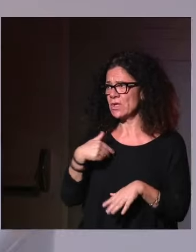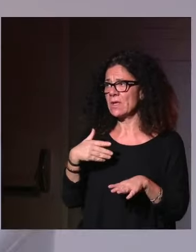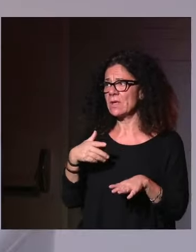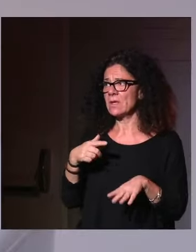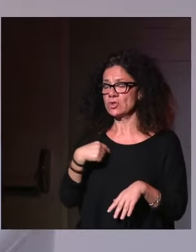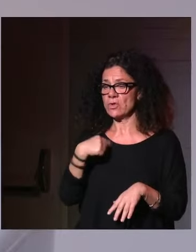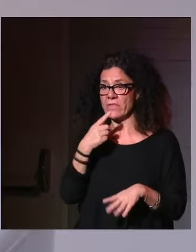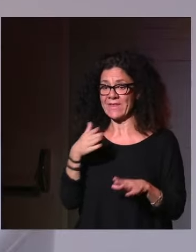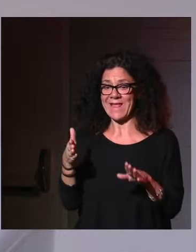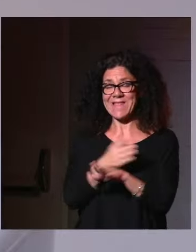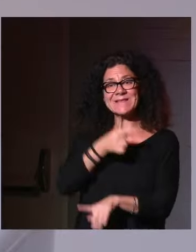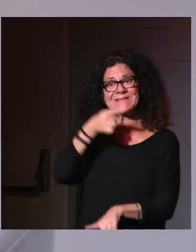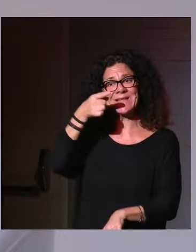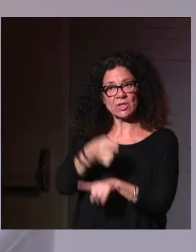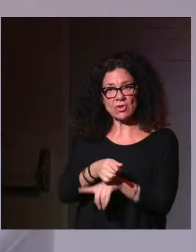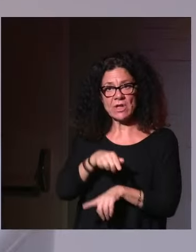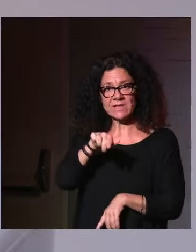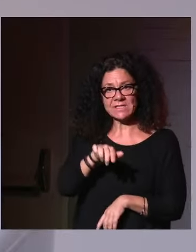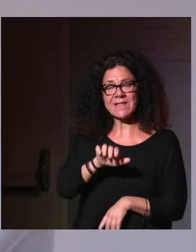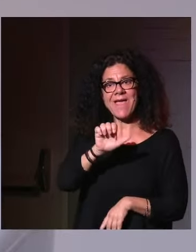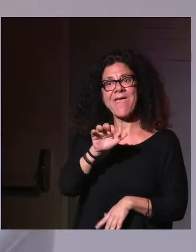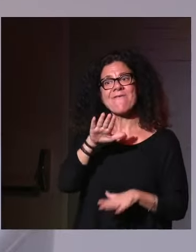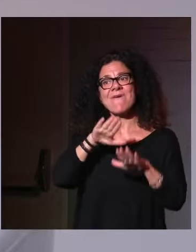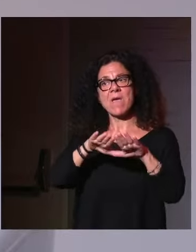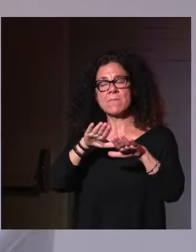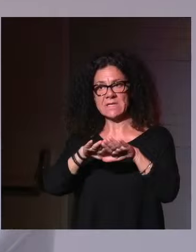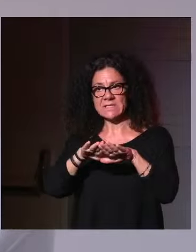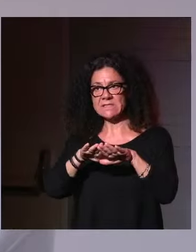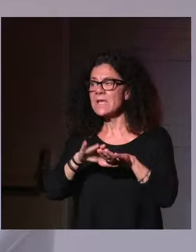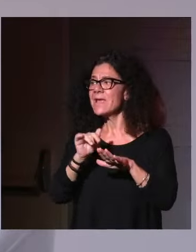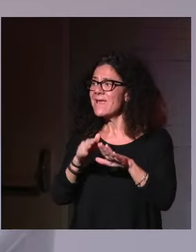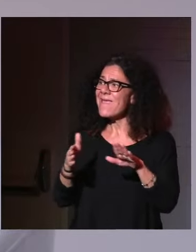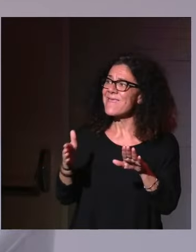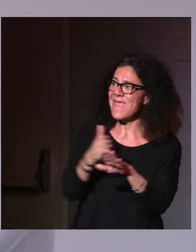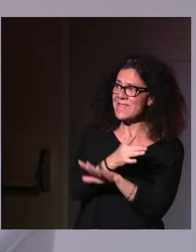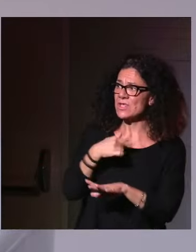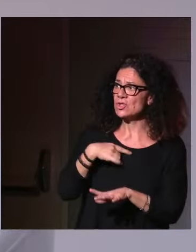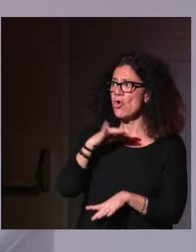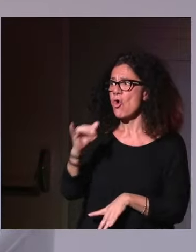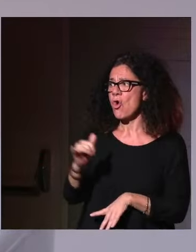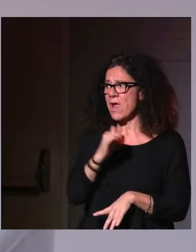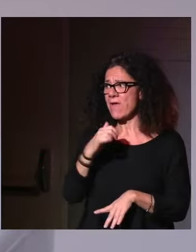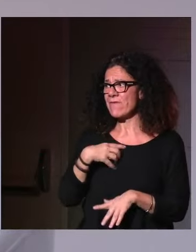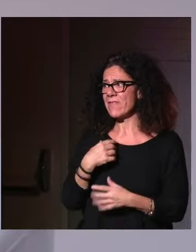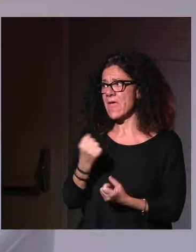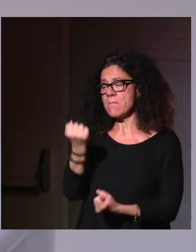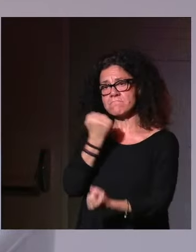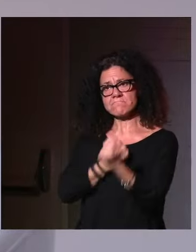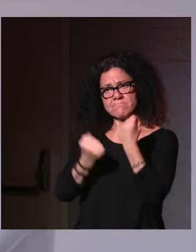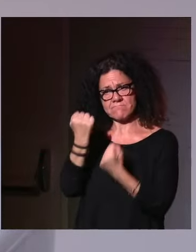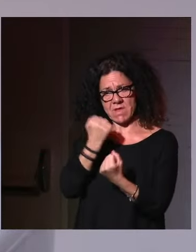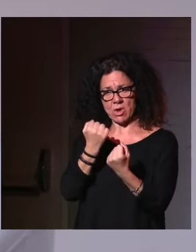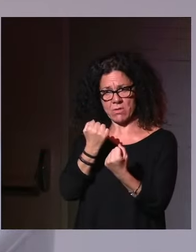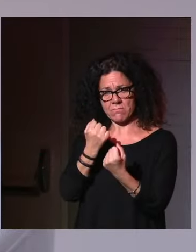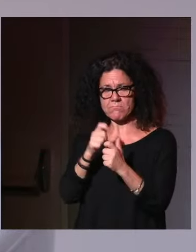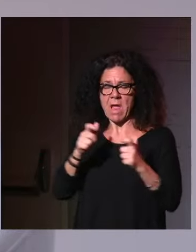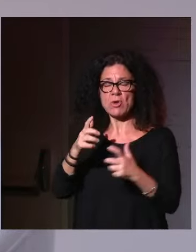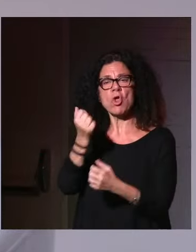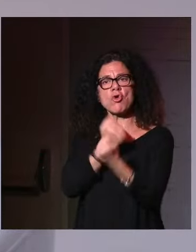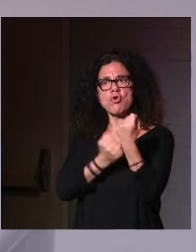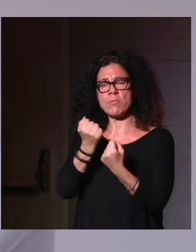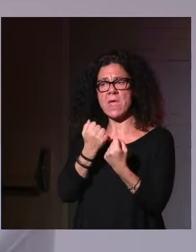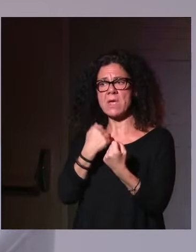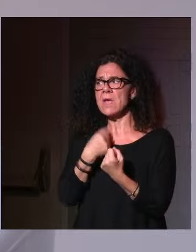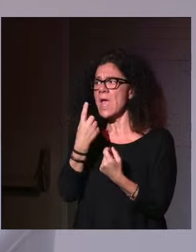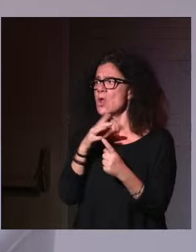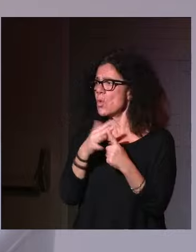de ser directora de feminista fui jefa de la sección de sociedad Y antes fui jefa de la sección de macroeconomía y política económica ningún